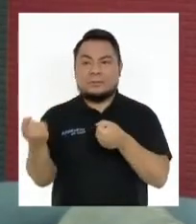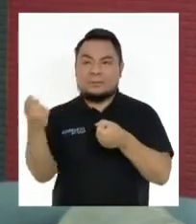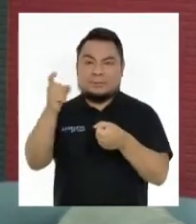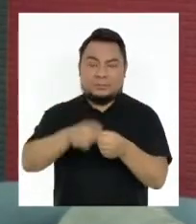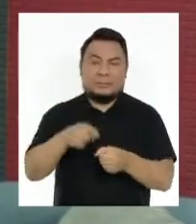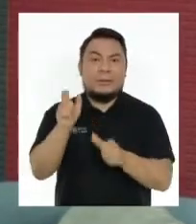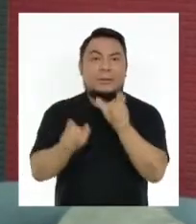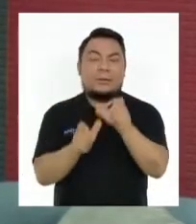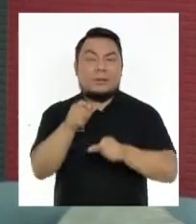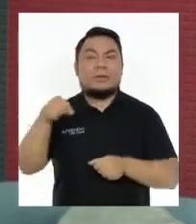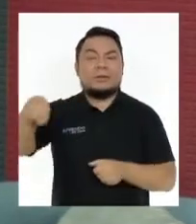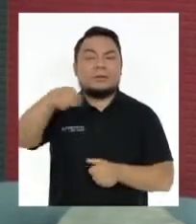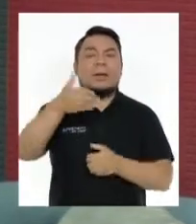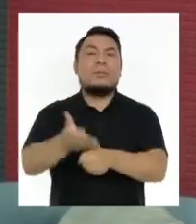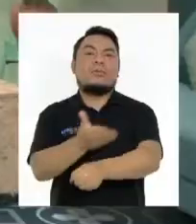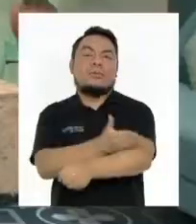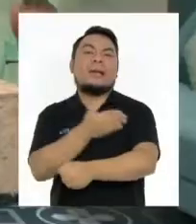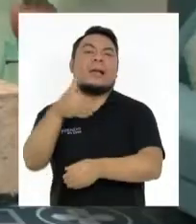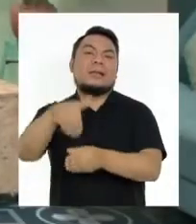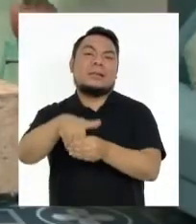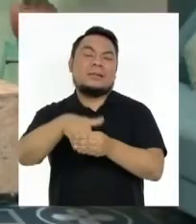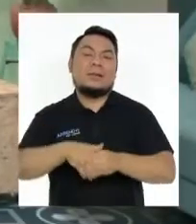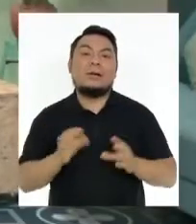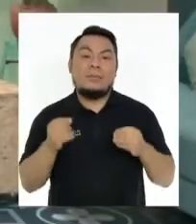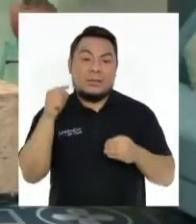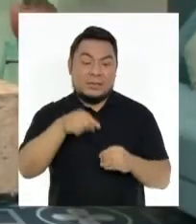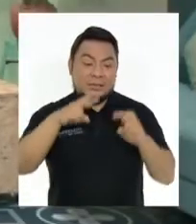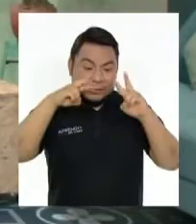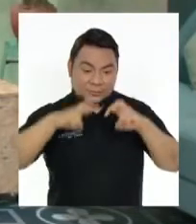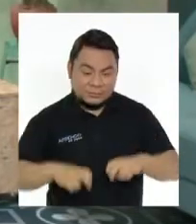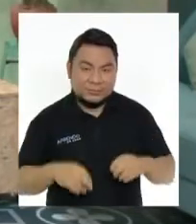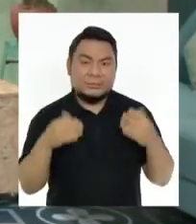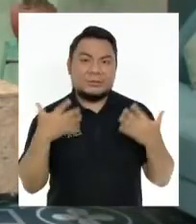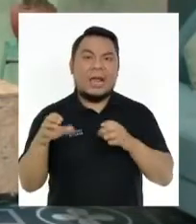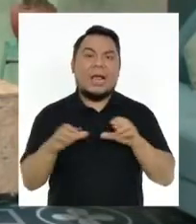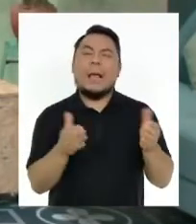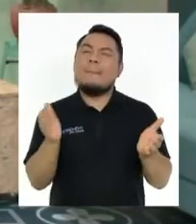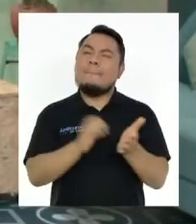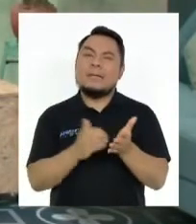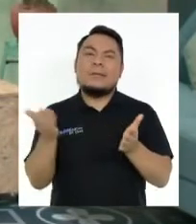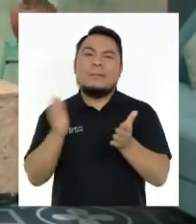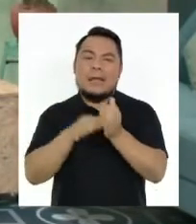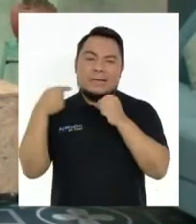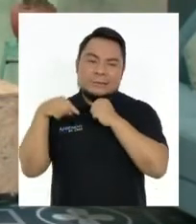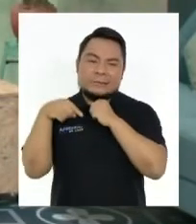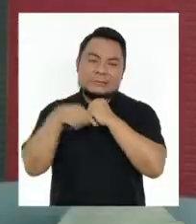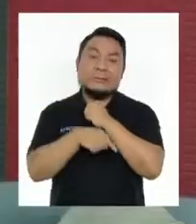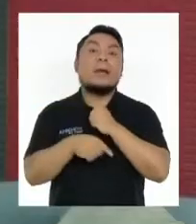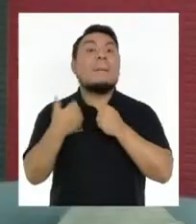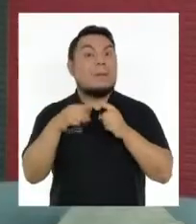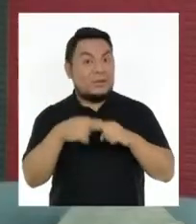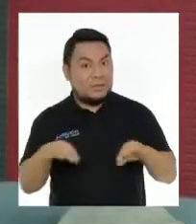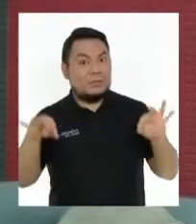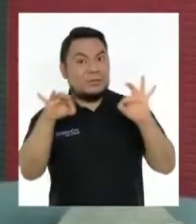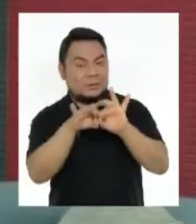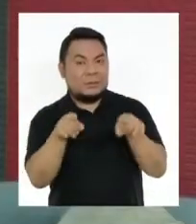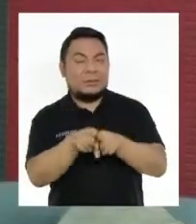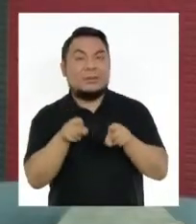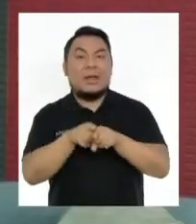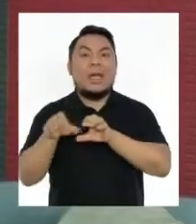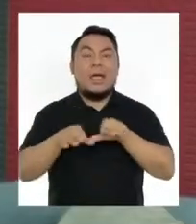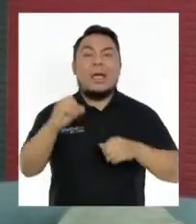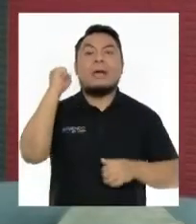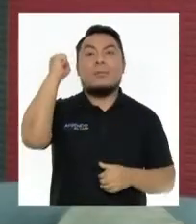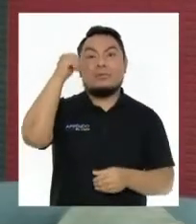participación ciudadana en los procesos electorales. Porque esta investigación se hace más y más compleja e importante. Tanto como el acto de ejercer el